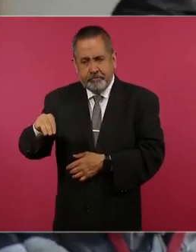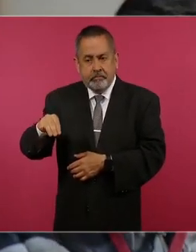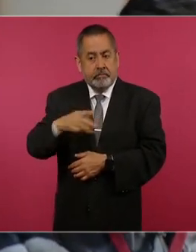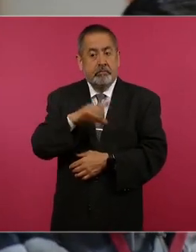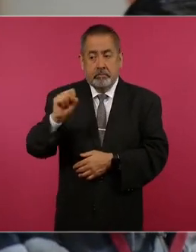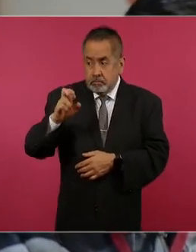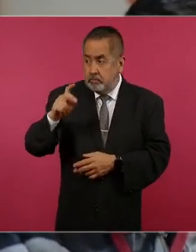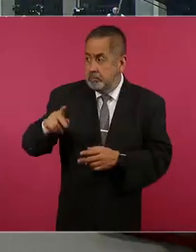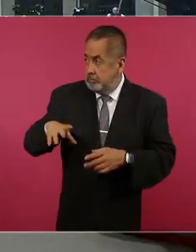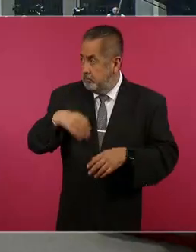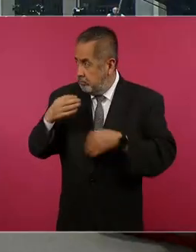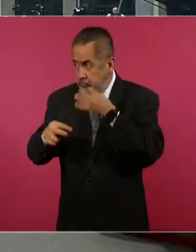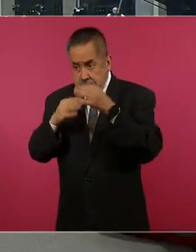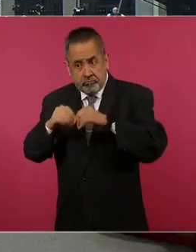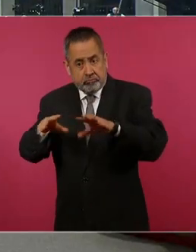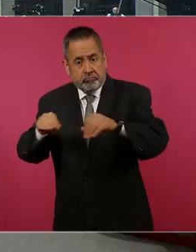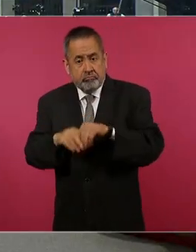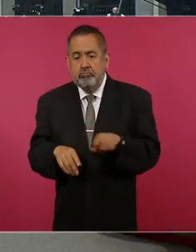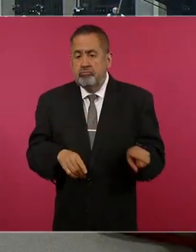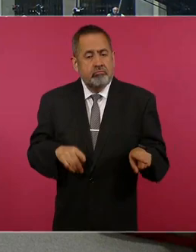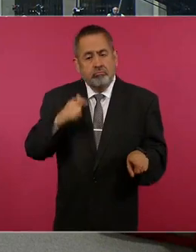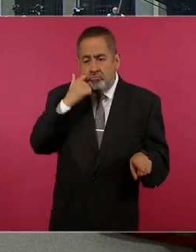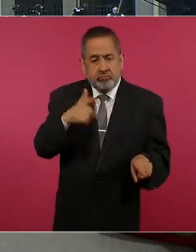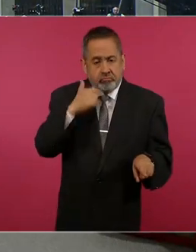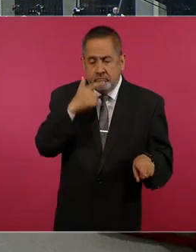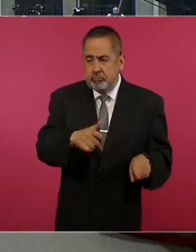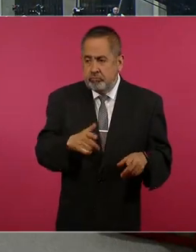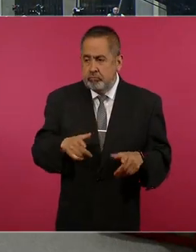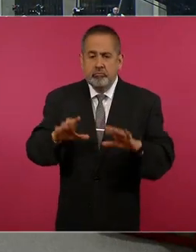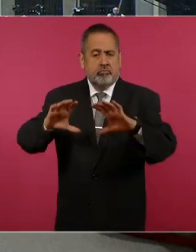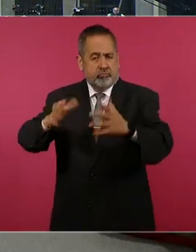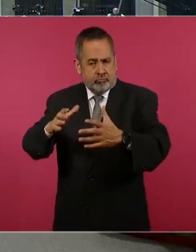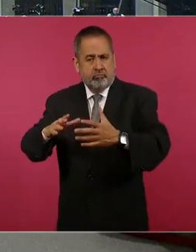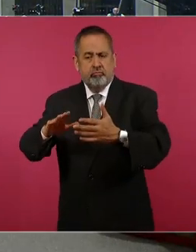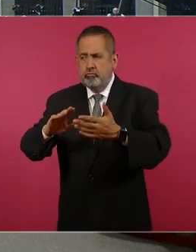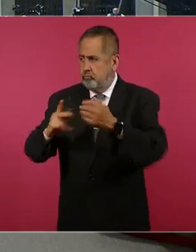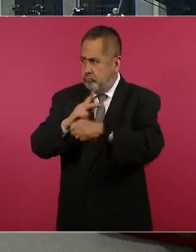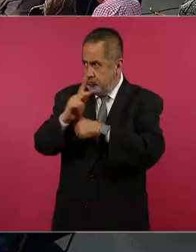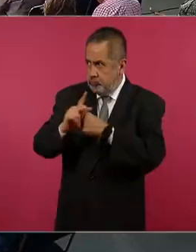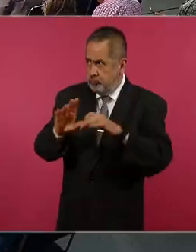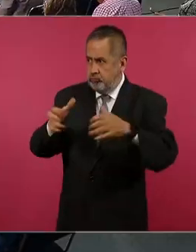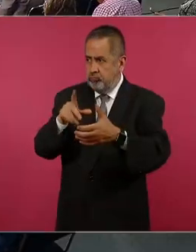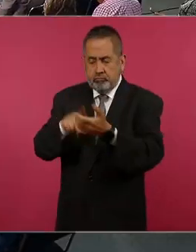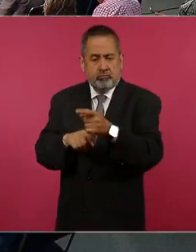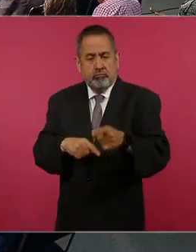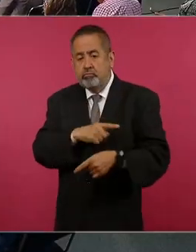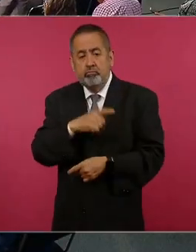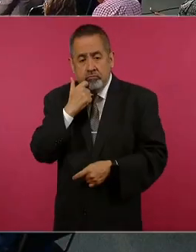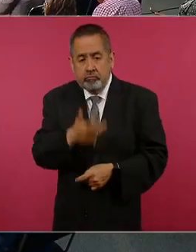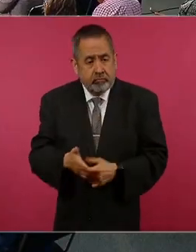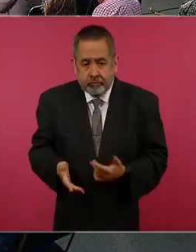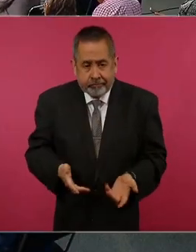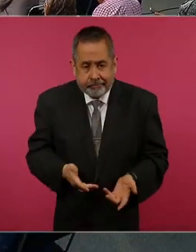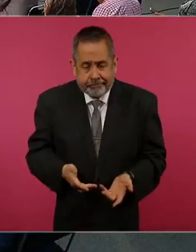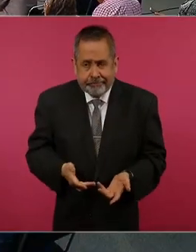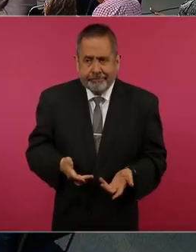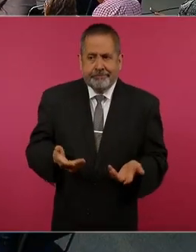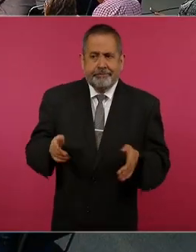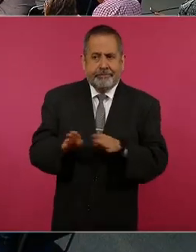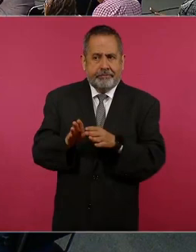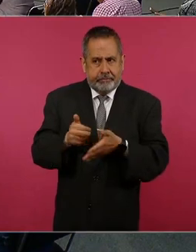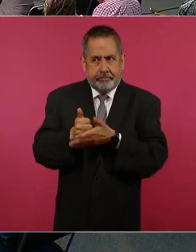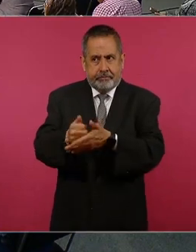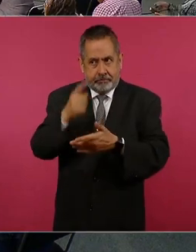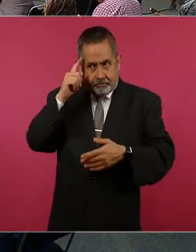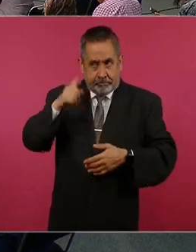escuela mexicana con esta nueva perspectiva de escuela, comunidad nación. ¿Cómo ayudar